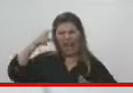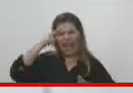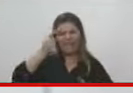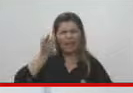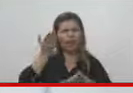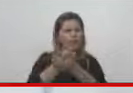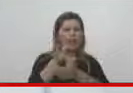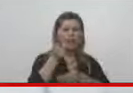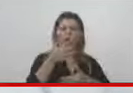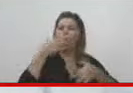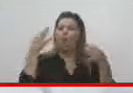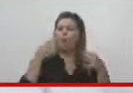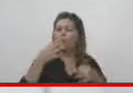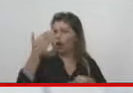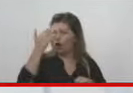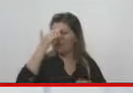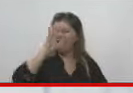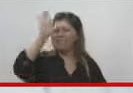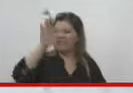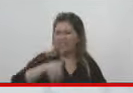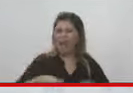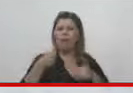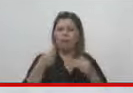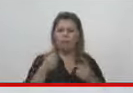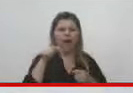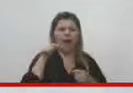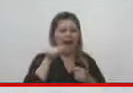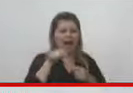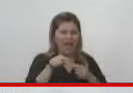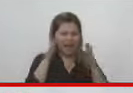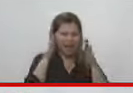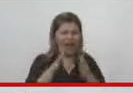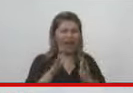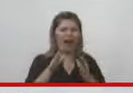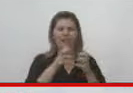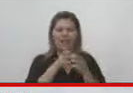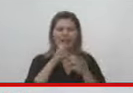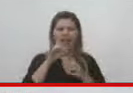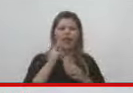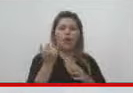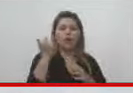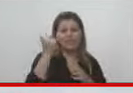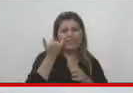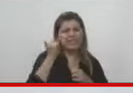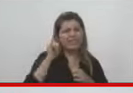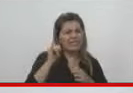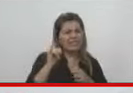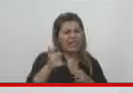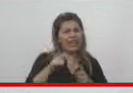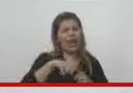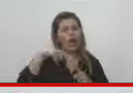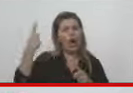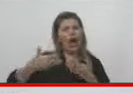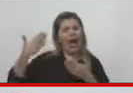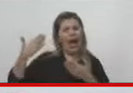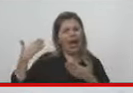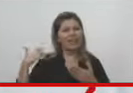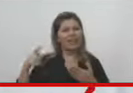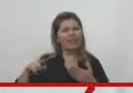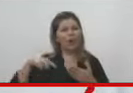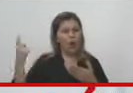cumpla con la Constitución y llame al abocamiento de este DNU, que sí han sido tratados en abocamiento en otras épocas,